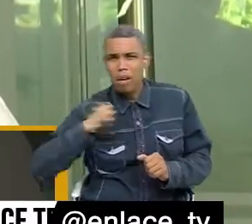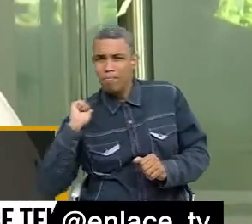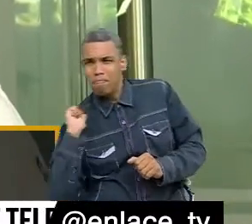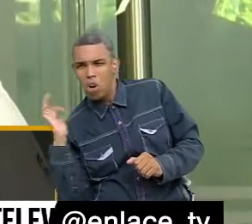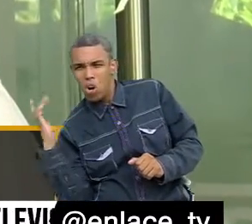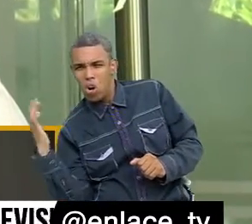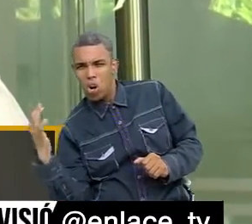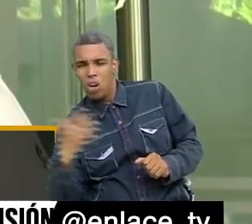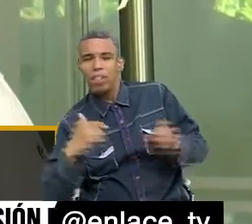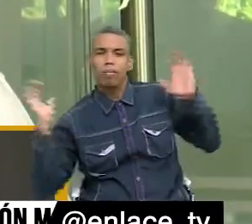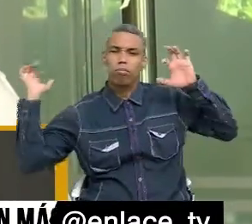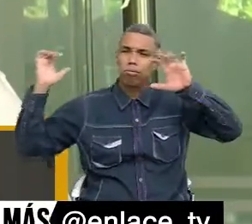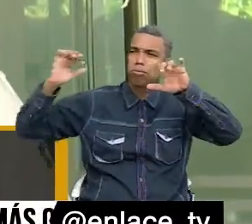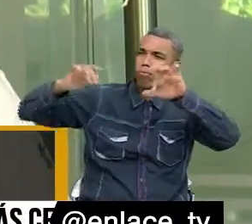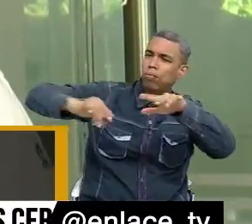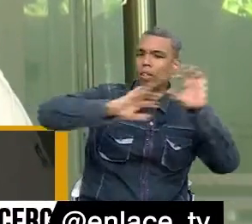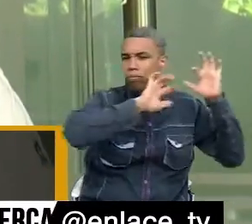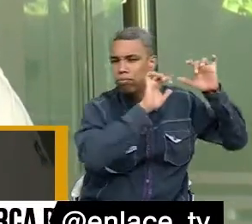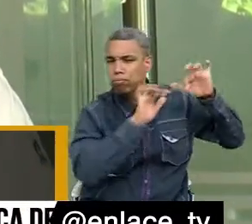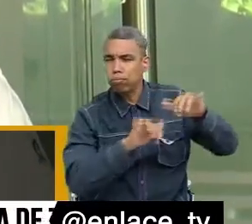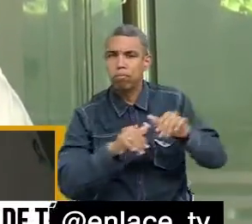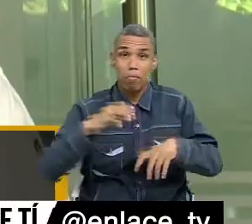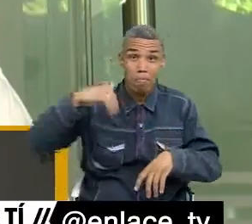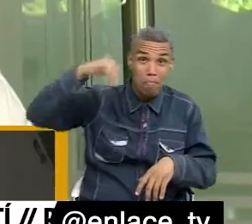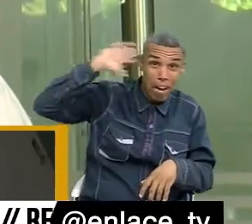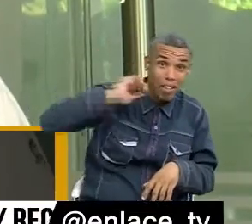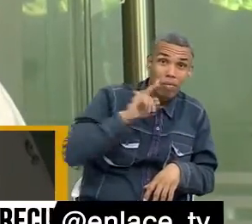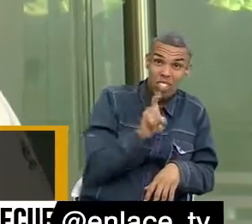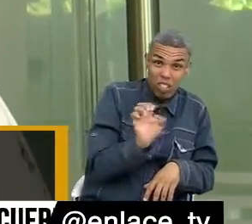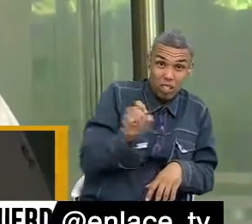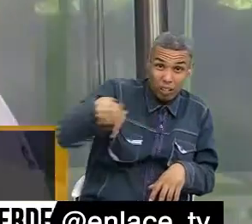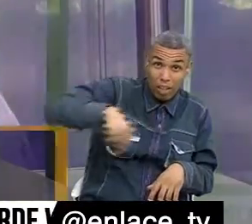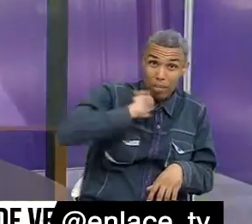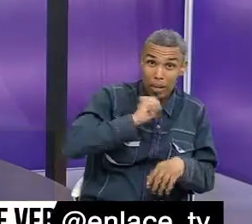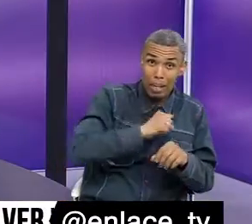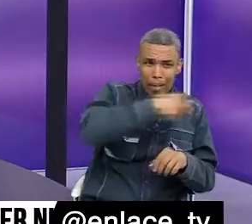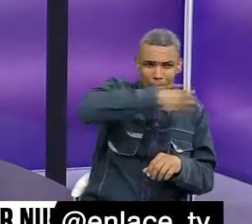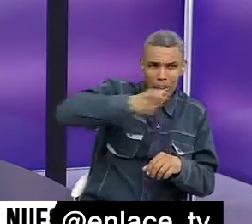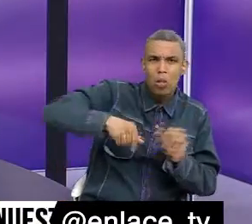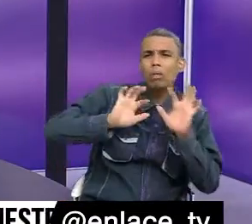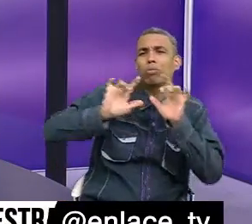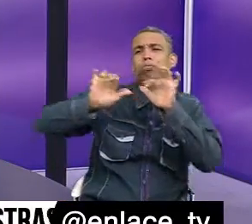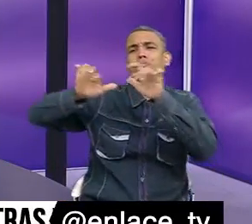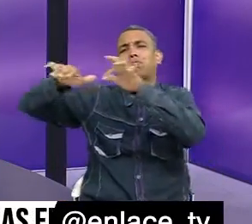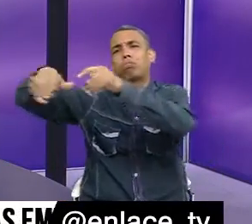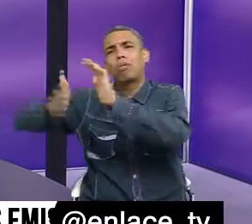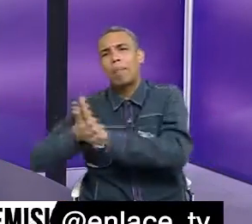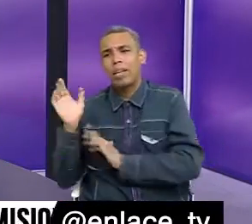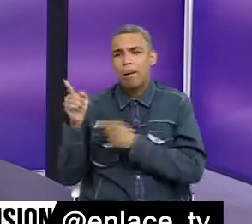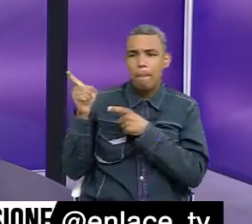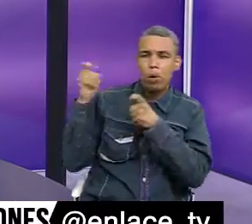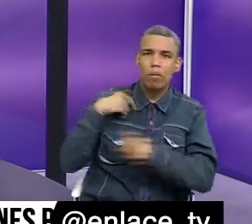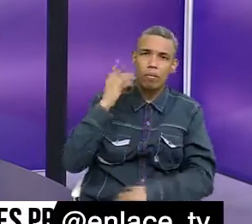60 ediles de Barranca Bermeja que viajan a Pereira mañana para participar de este congreso. Continúen ustedes con más información en estudio, muy buenas tardes.